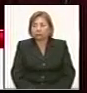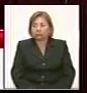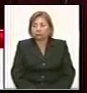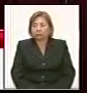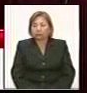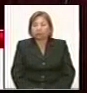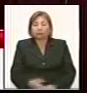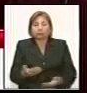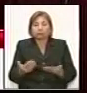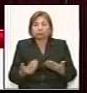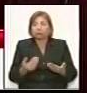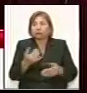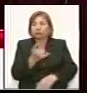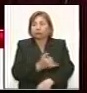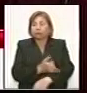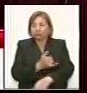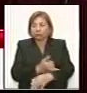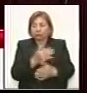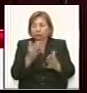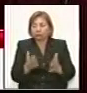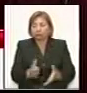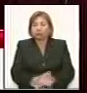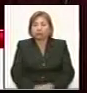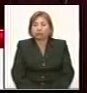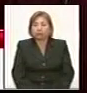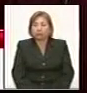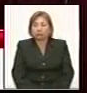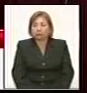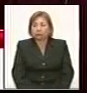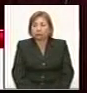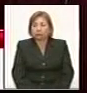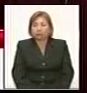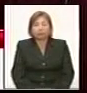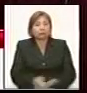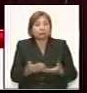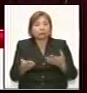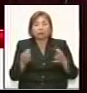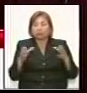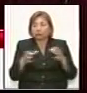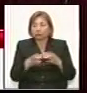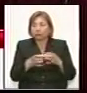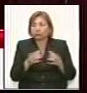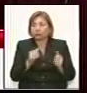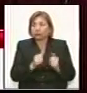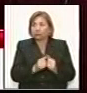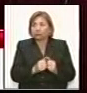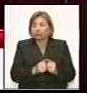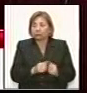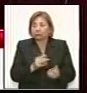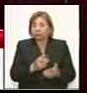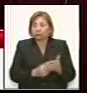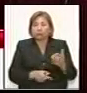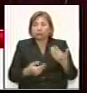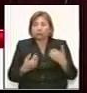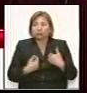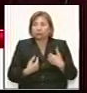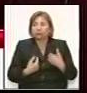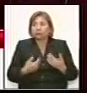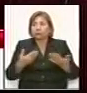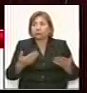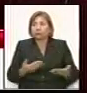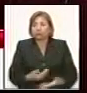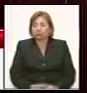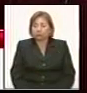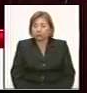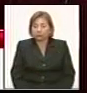antes de una destitución. Una cosa un poco parecida a España en el caso de Rajoy, que fue destituido,